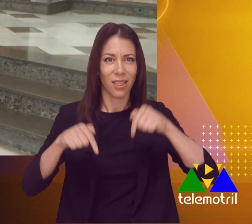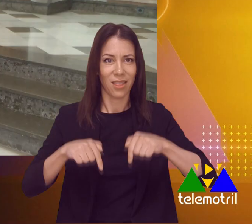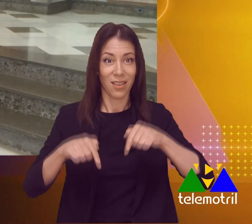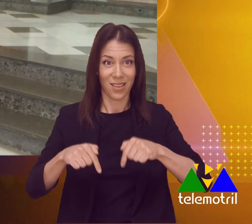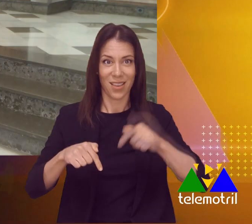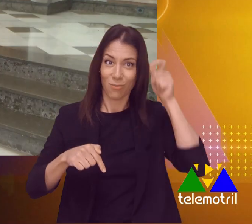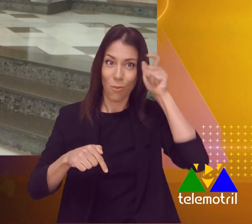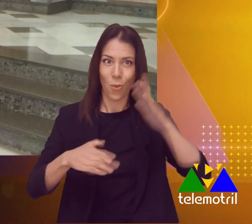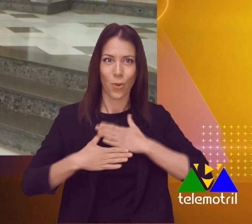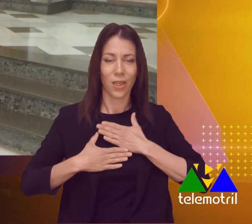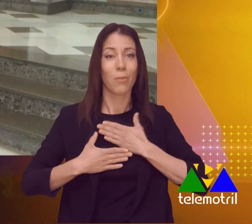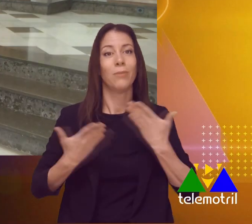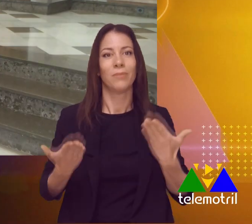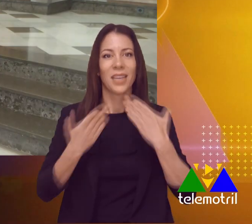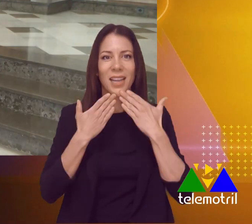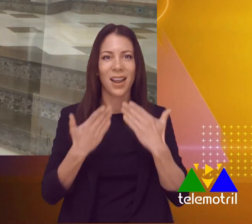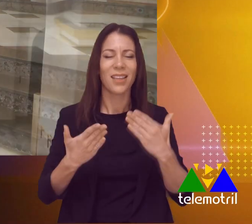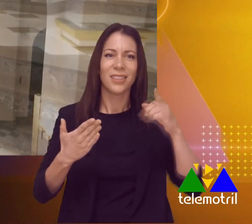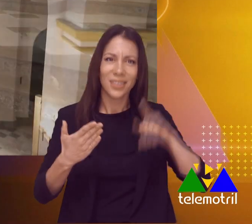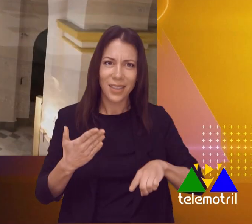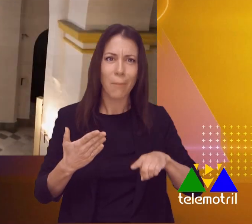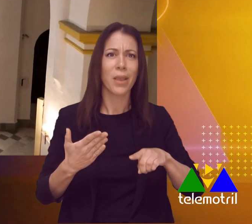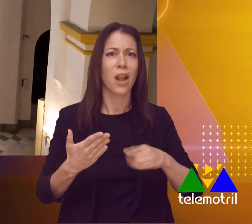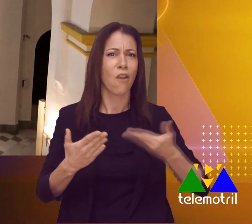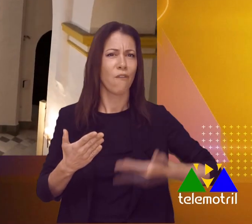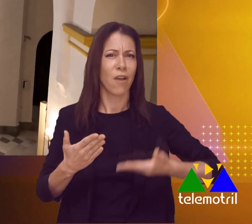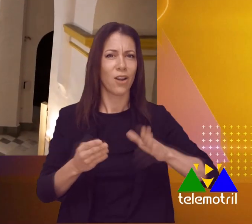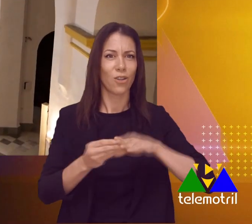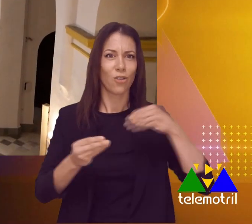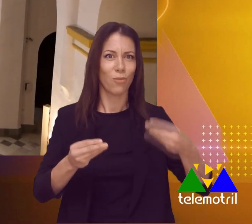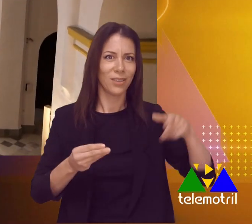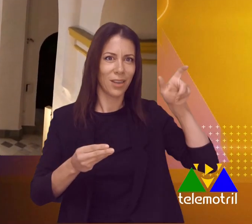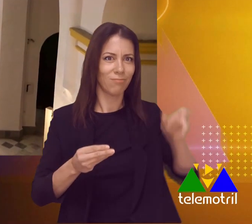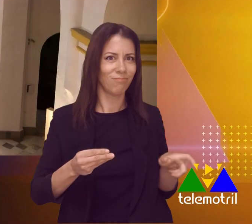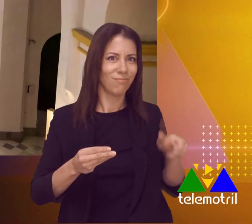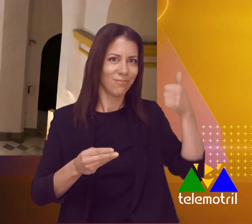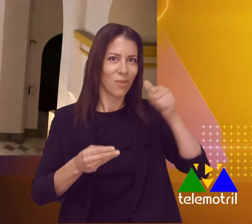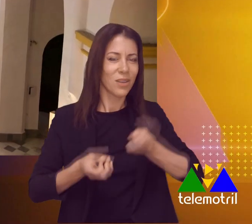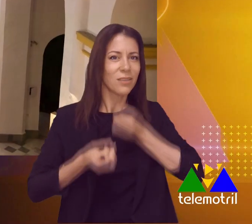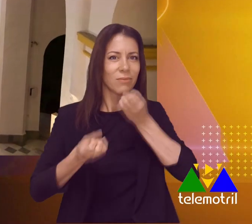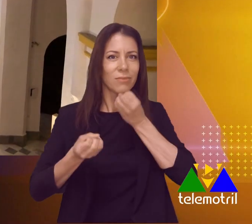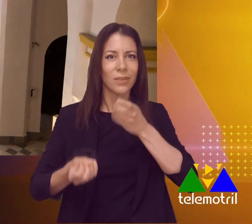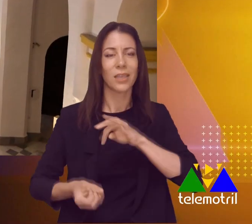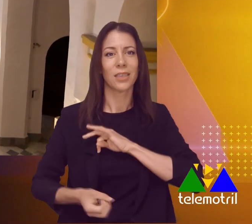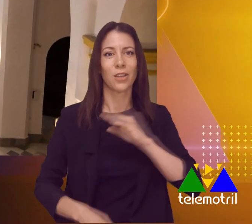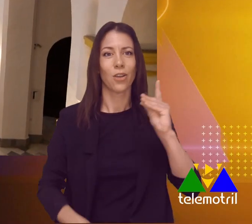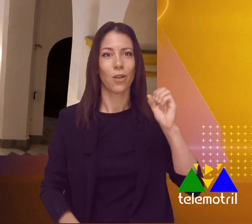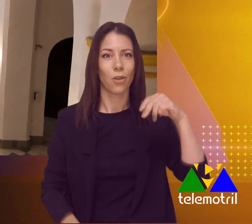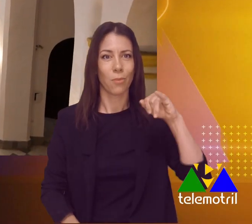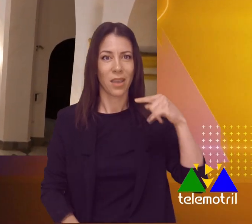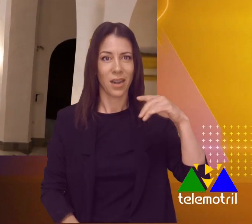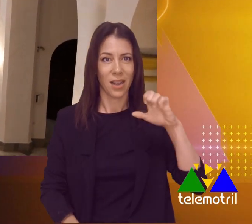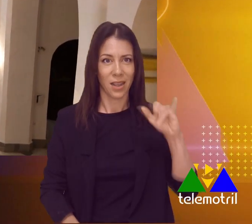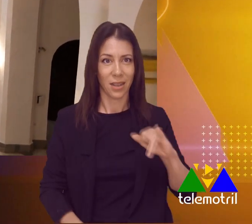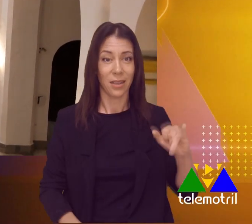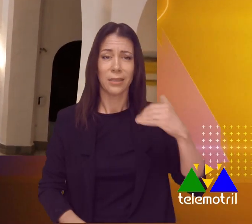como siempre gracias al valor documental que tiene nuestro querido cronista oficial don Manuel Domínguez. Ya saben que